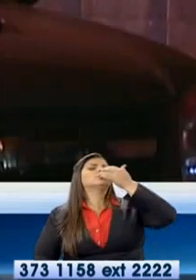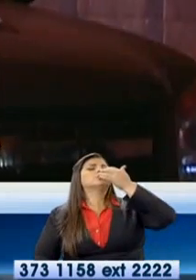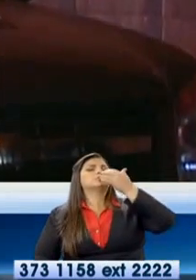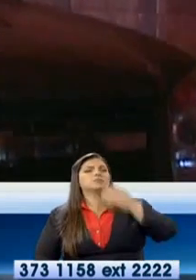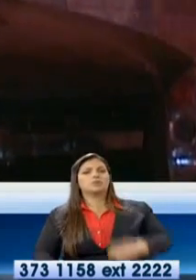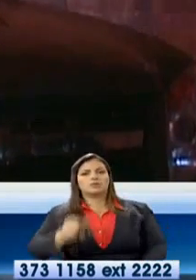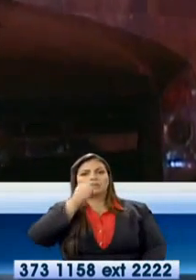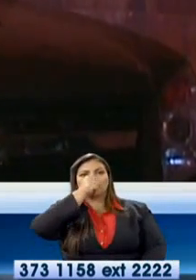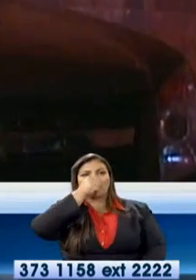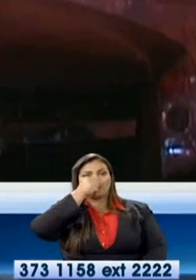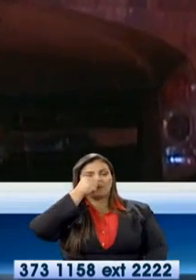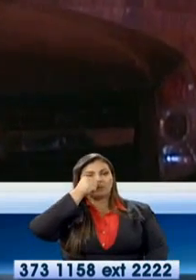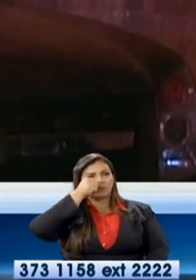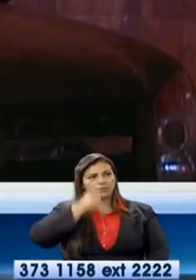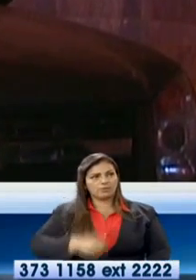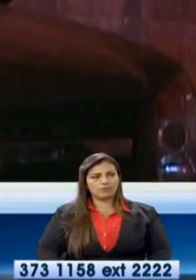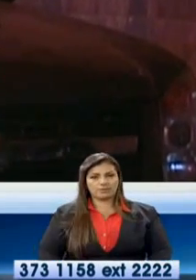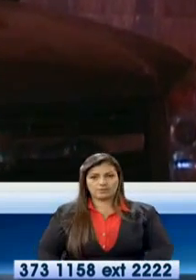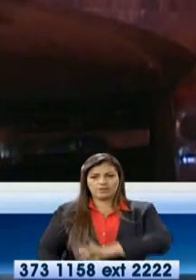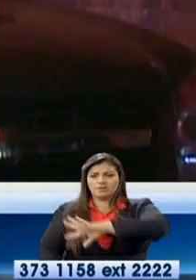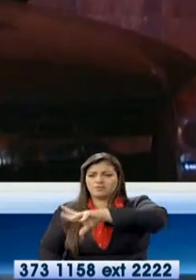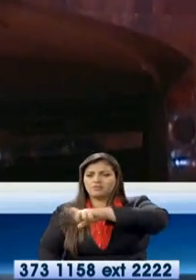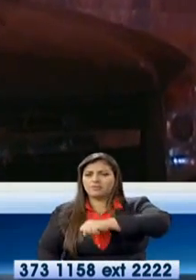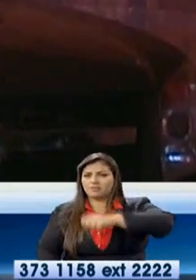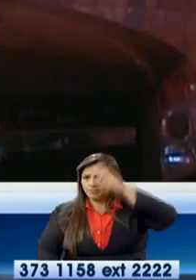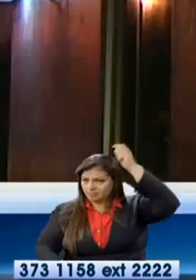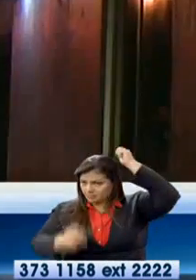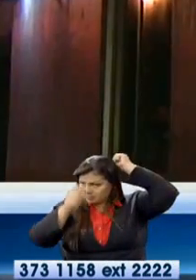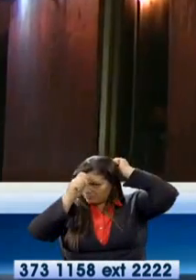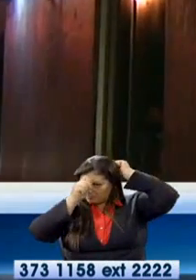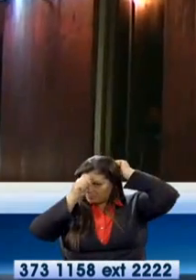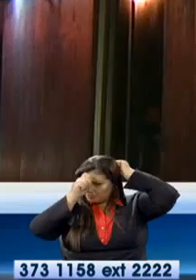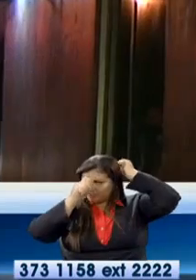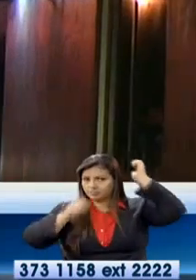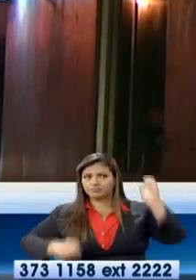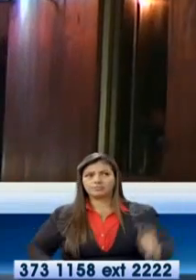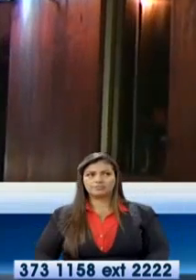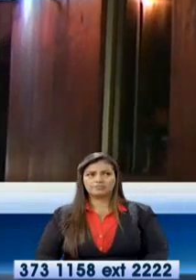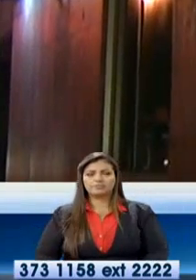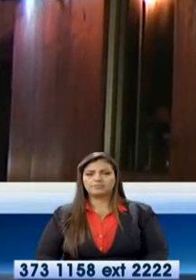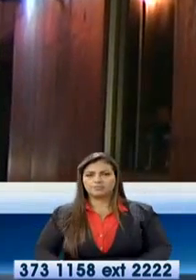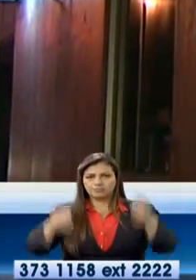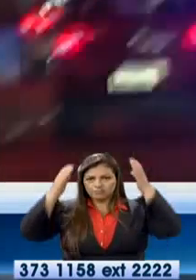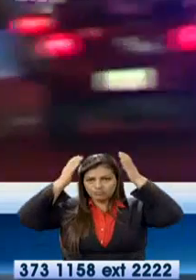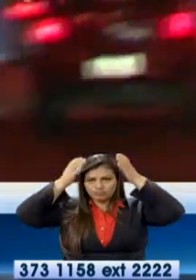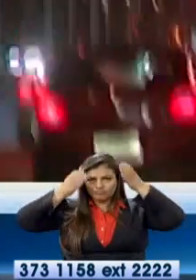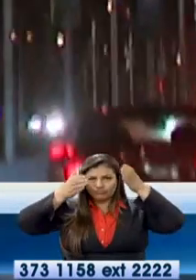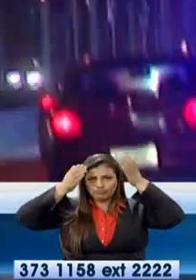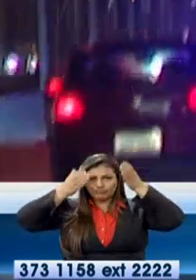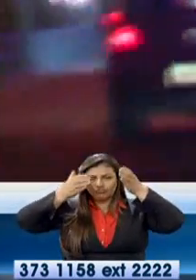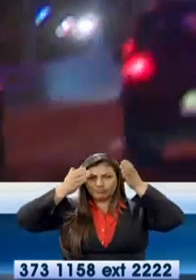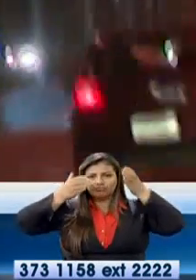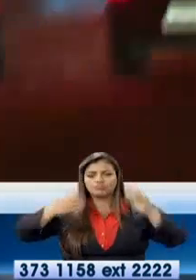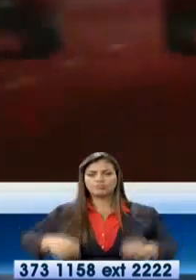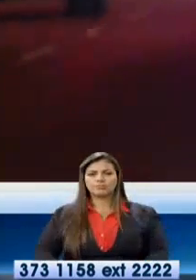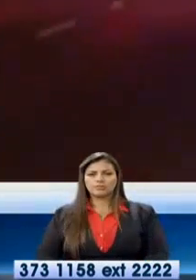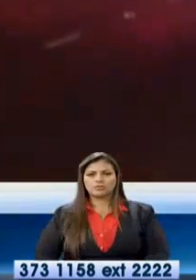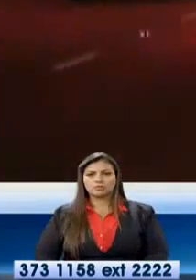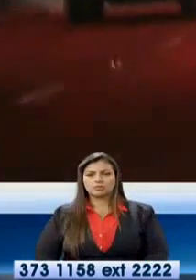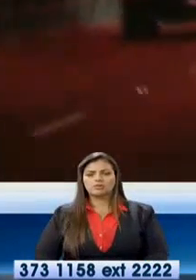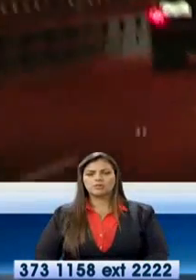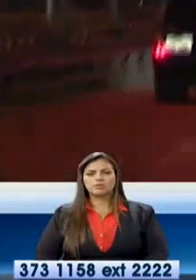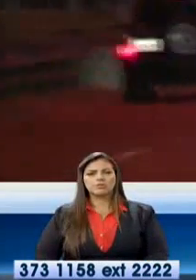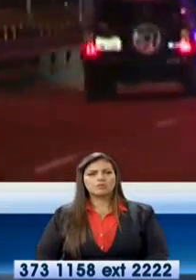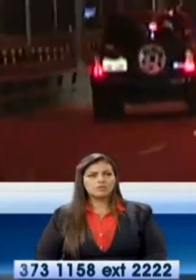los tipos le robaron el casco de dotación. Inmediatamente el uniformado inició la persecución de sus